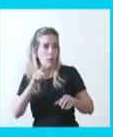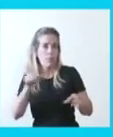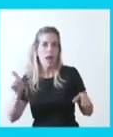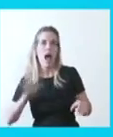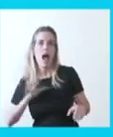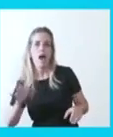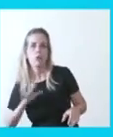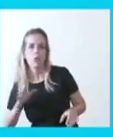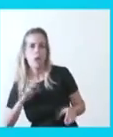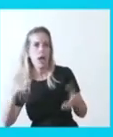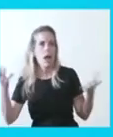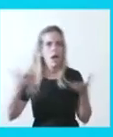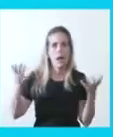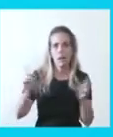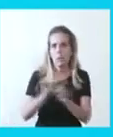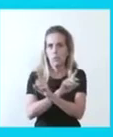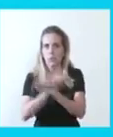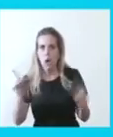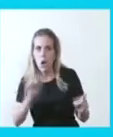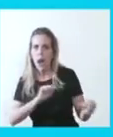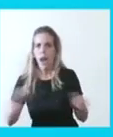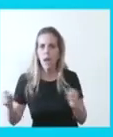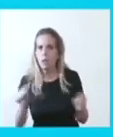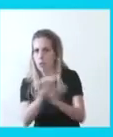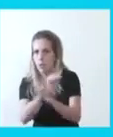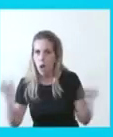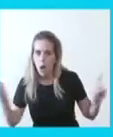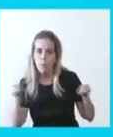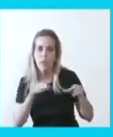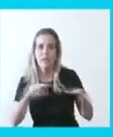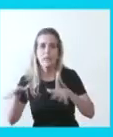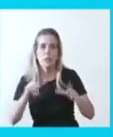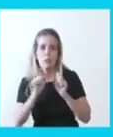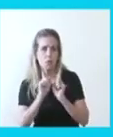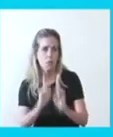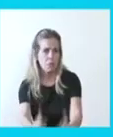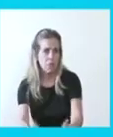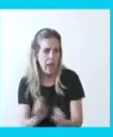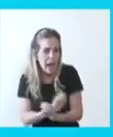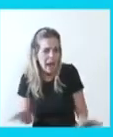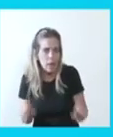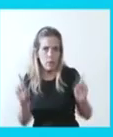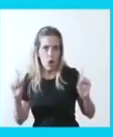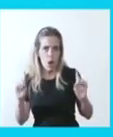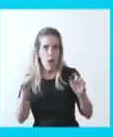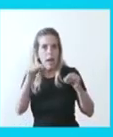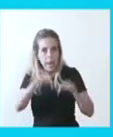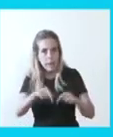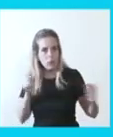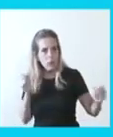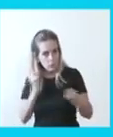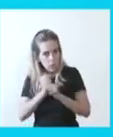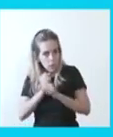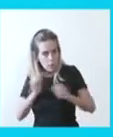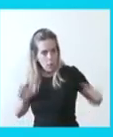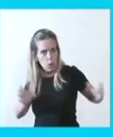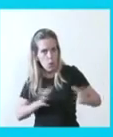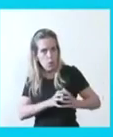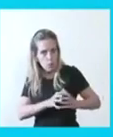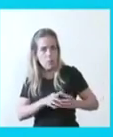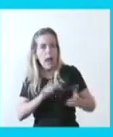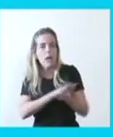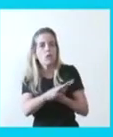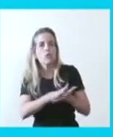porque no estamos haciendo esto porque la situación se haya agravado. Estamos haciendo esto para atacar el problema y